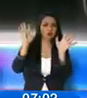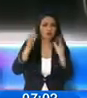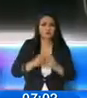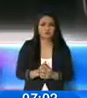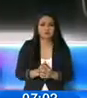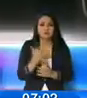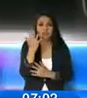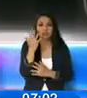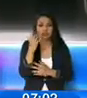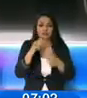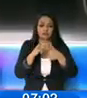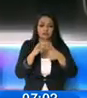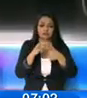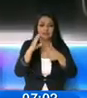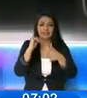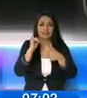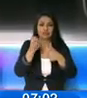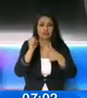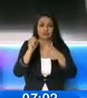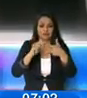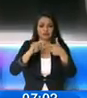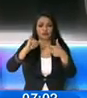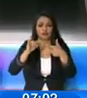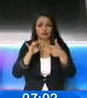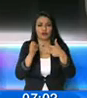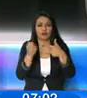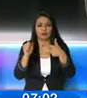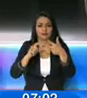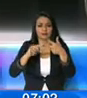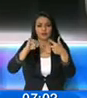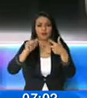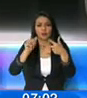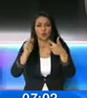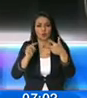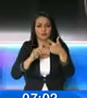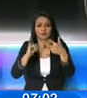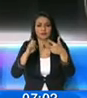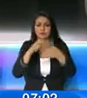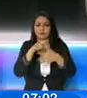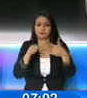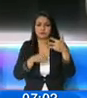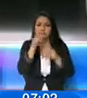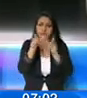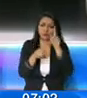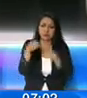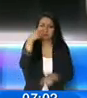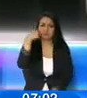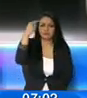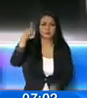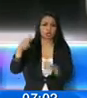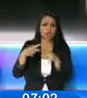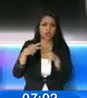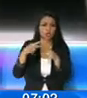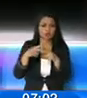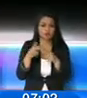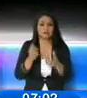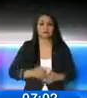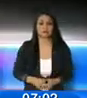personas, Christopher, Jorge, José, Juan y Cristian, fueron plenamente identificados por las personas que se encontraban en el interior del